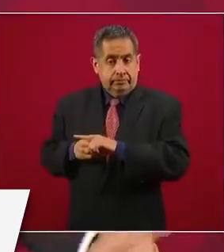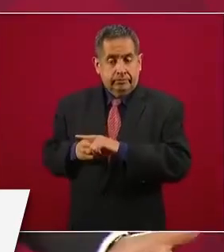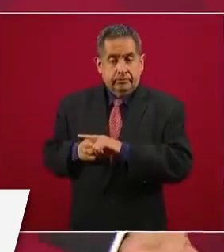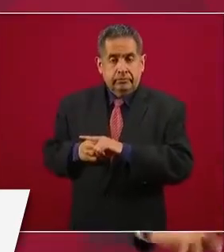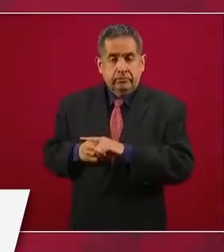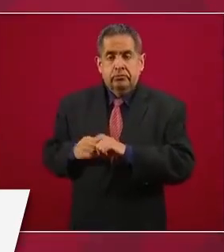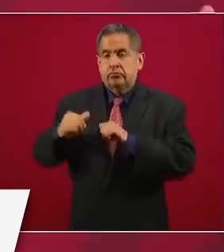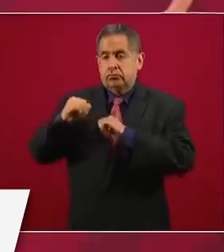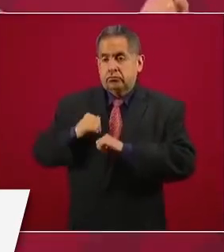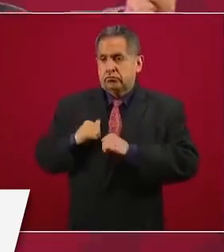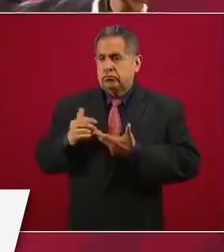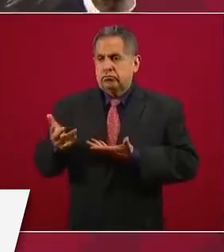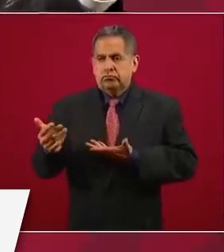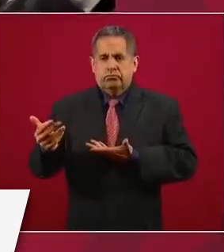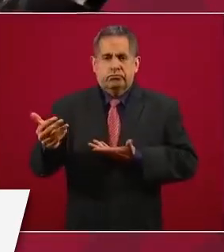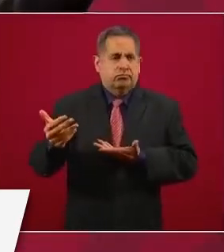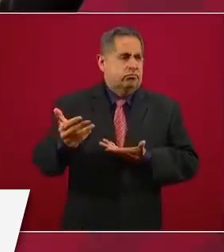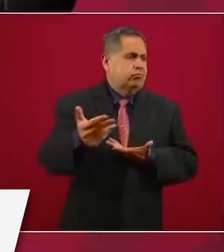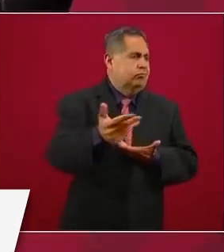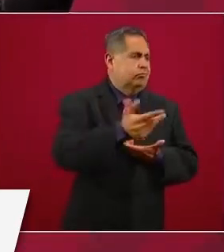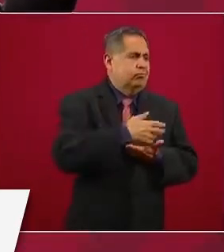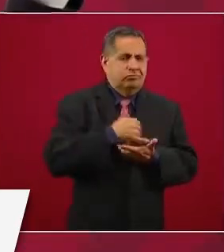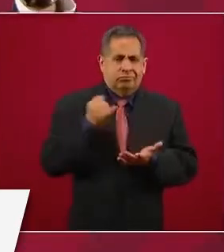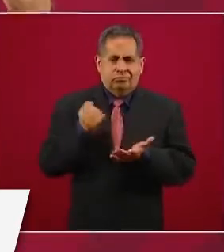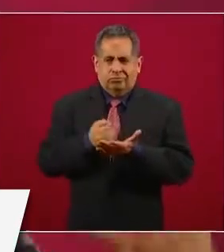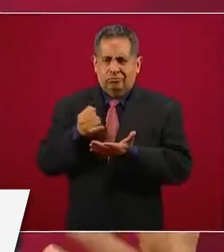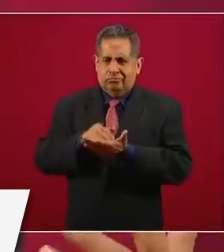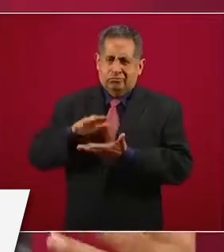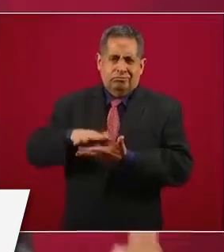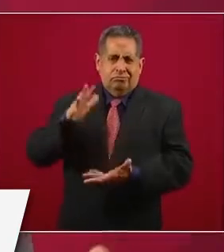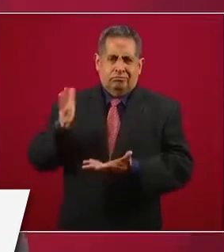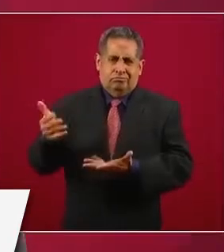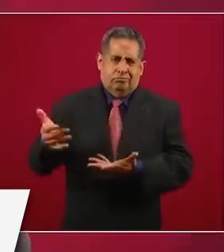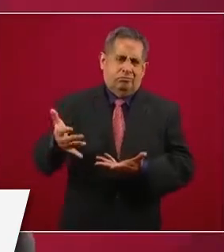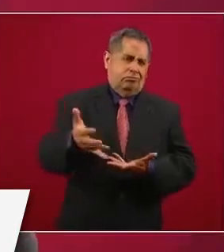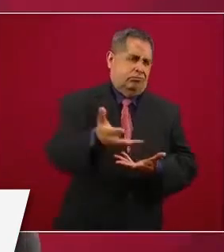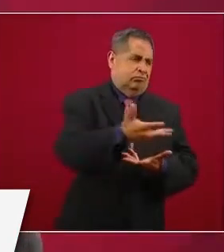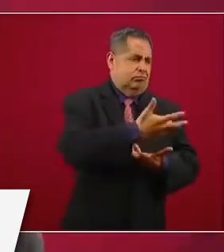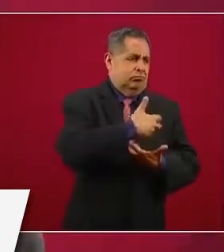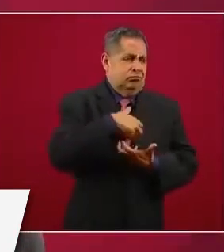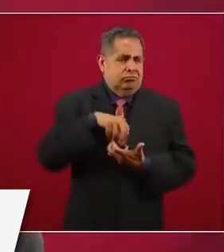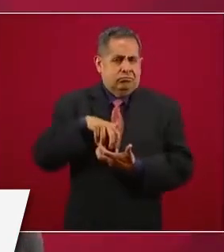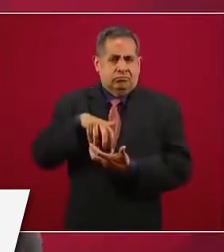fuese la encargada de cobrar la mayoría de los impuestos.